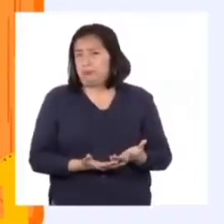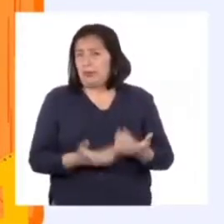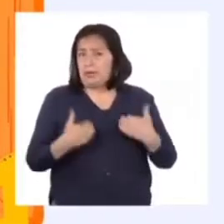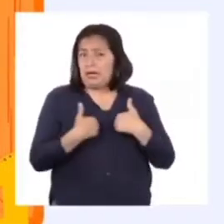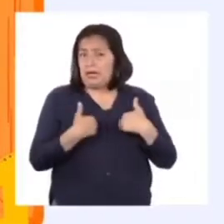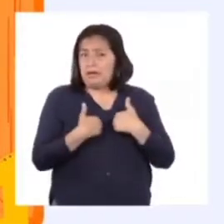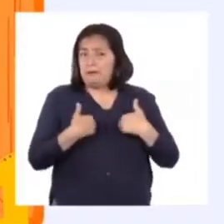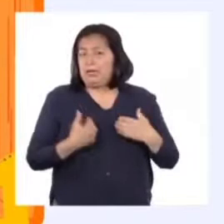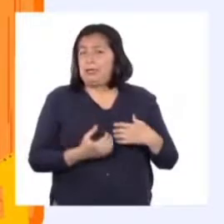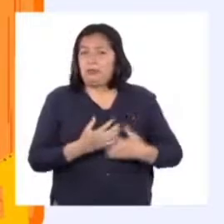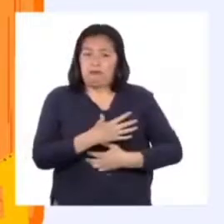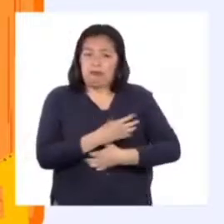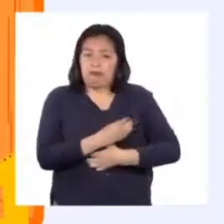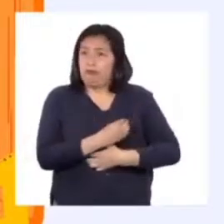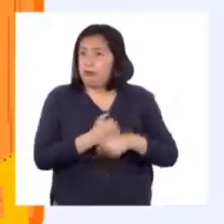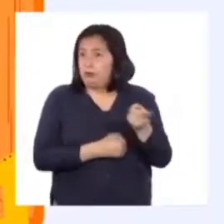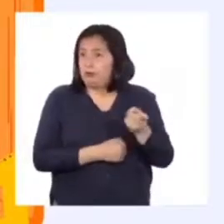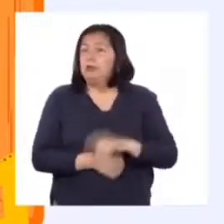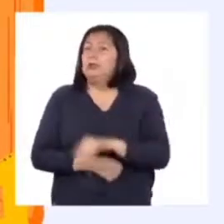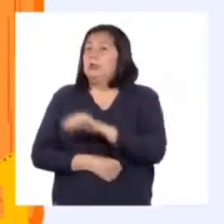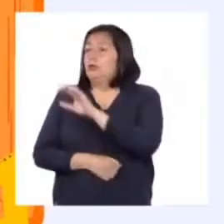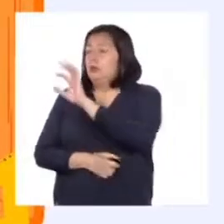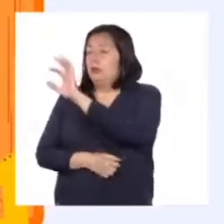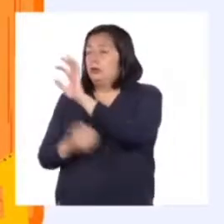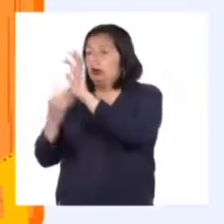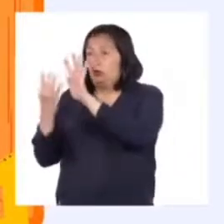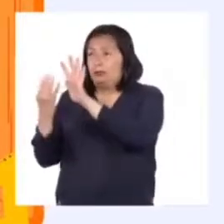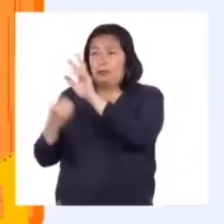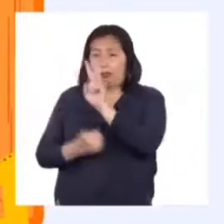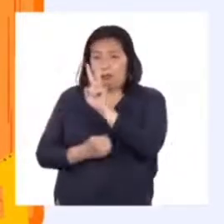En los mamíferos, 92 especies.